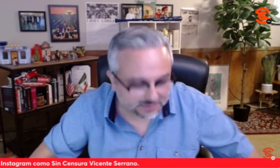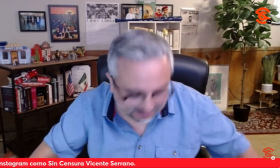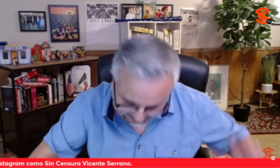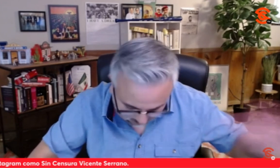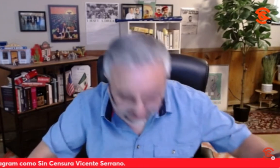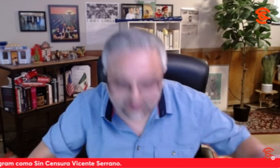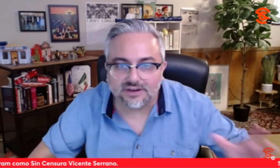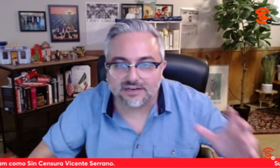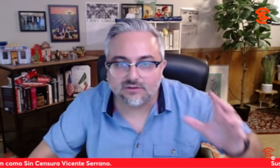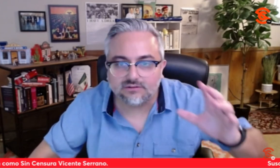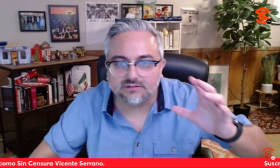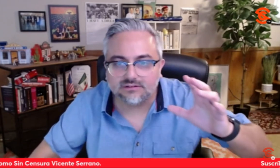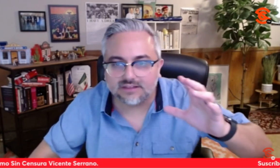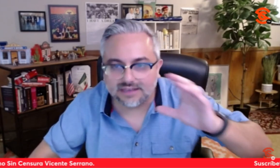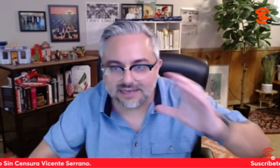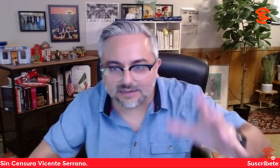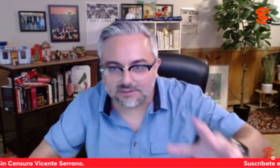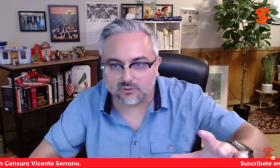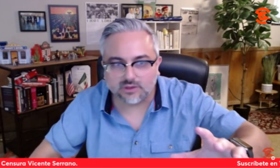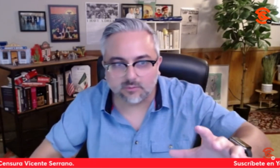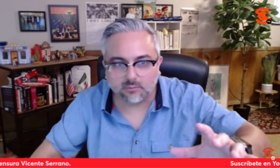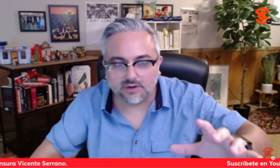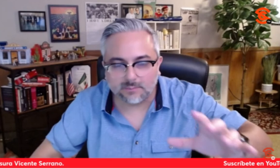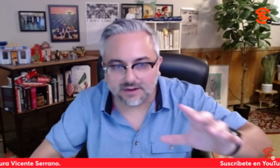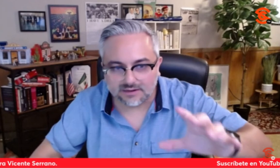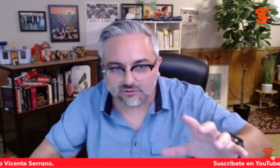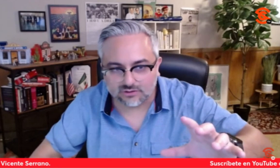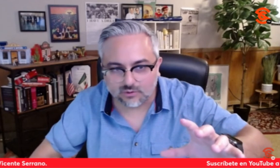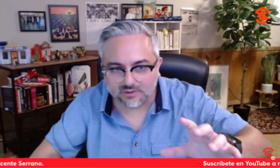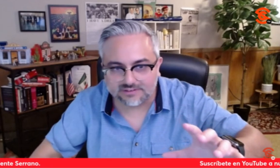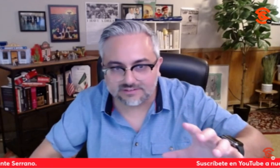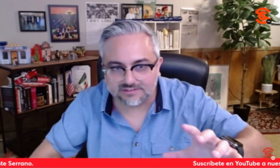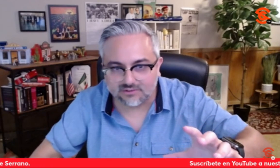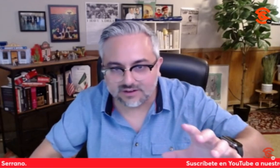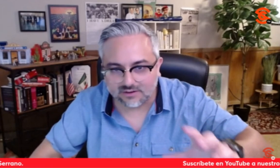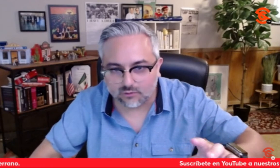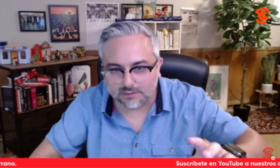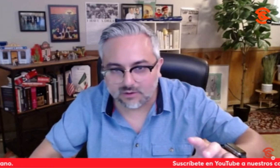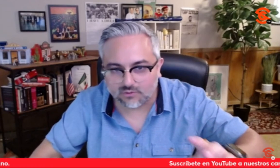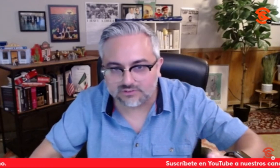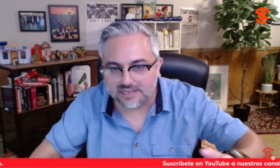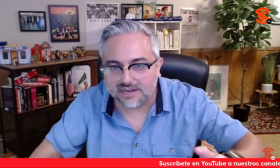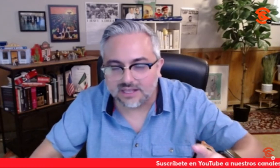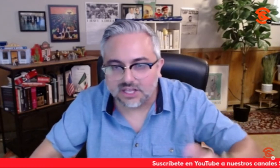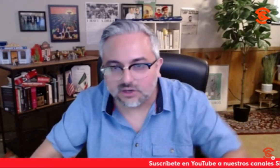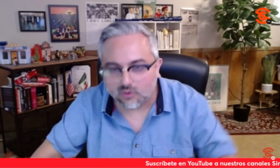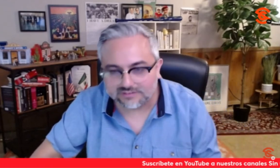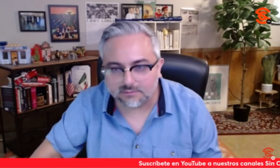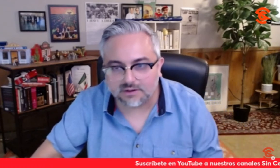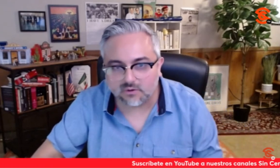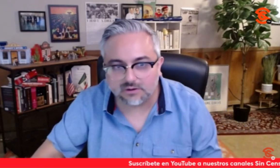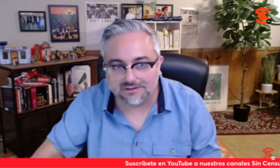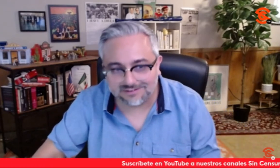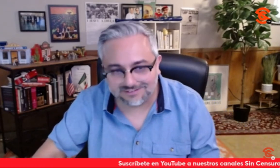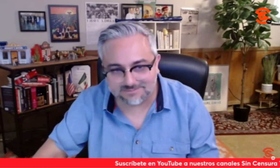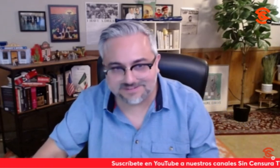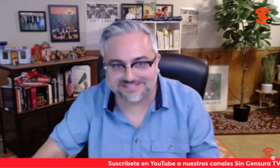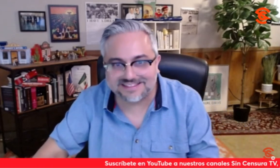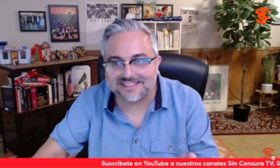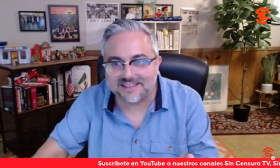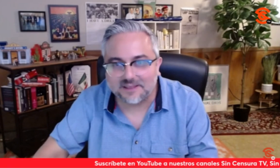Norma Piña, que se lo mencione, ¿no? Dijera que el método que propone para la elección de jueces con la reforma judicial no es el mejor,